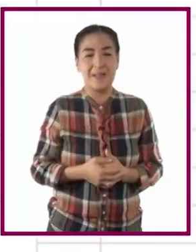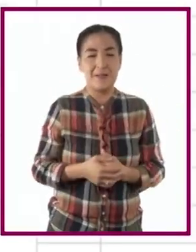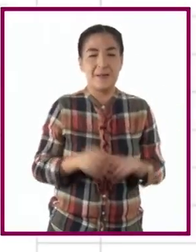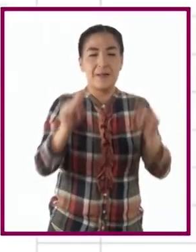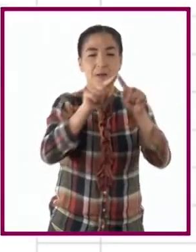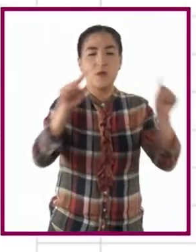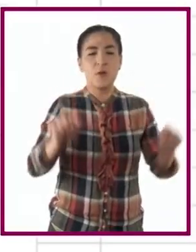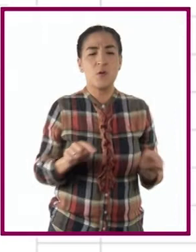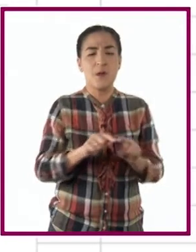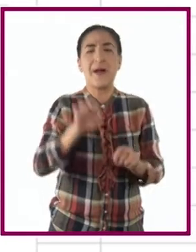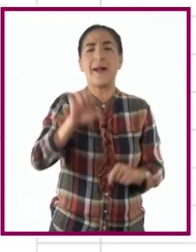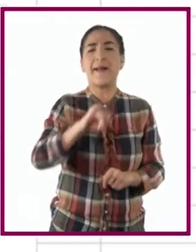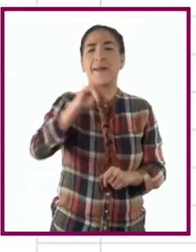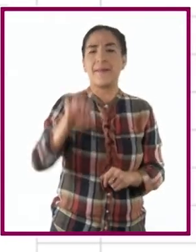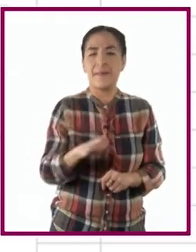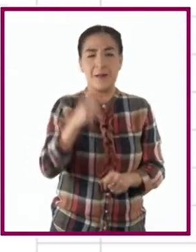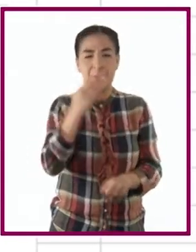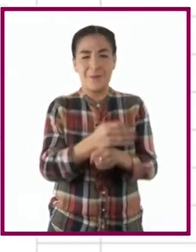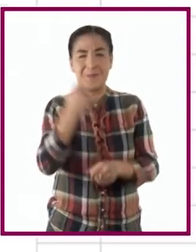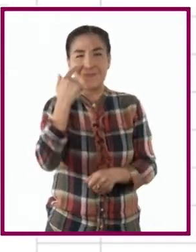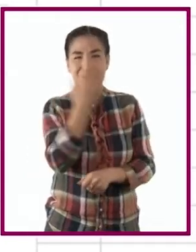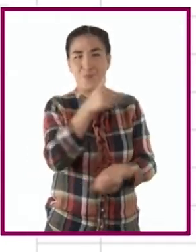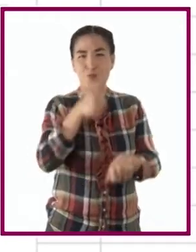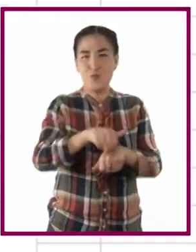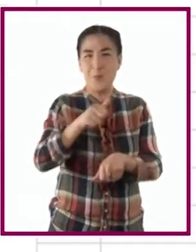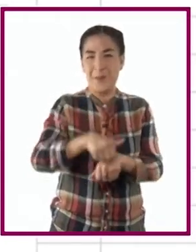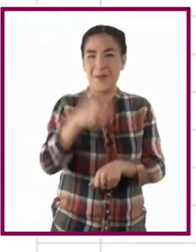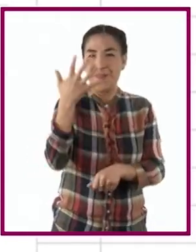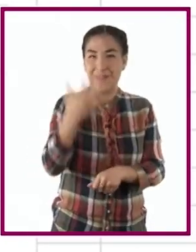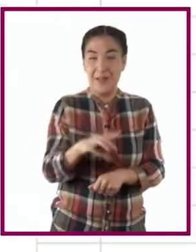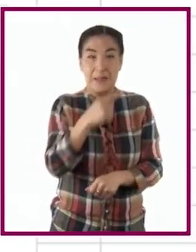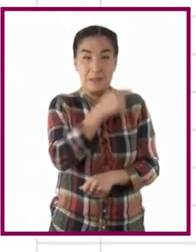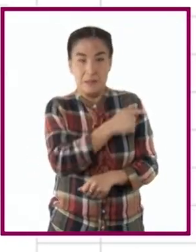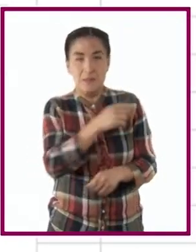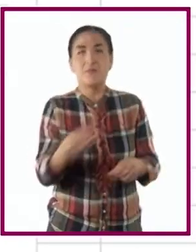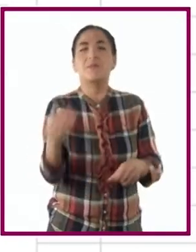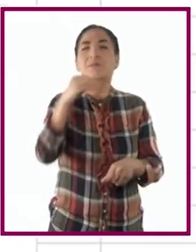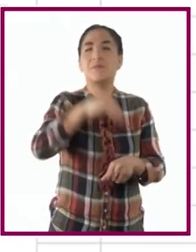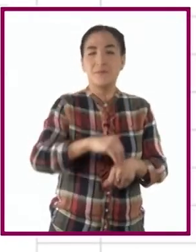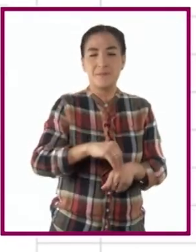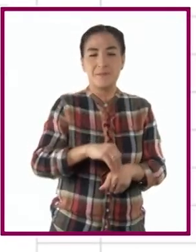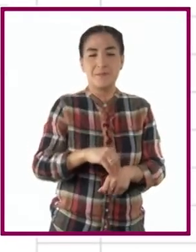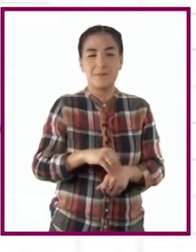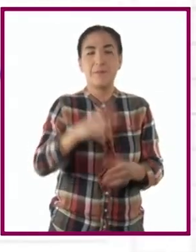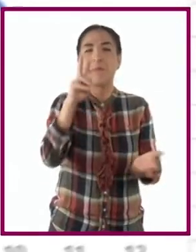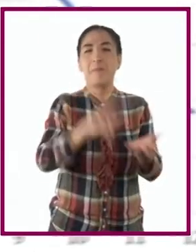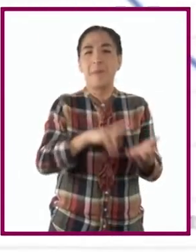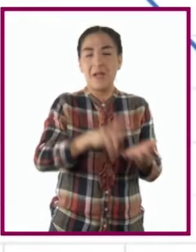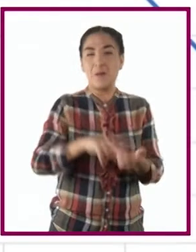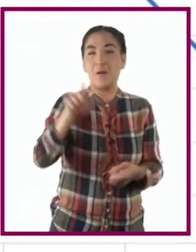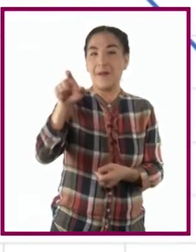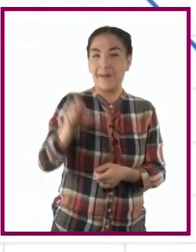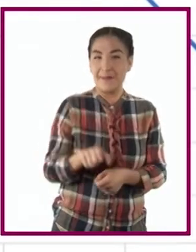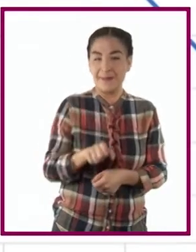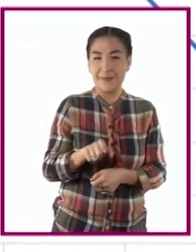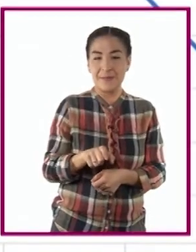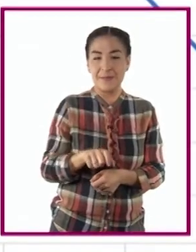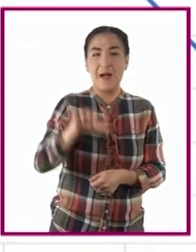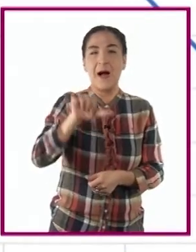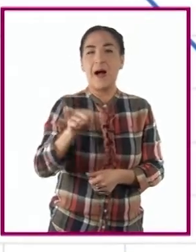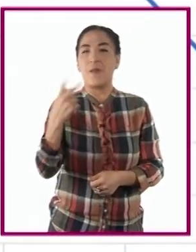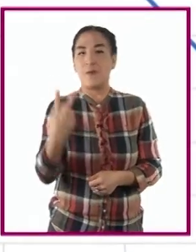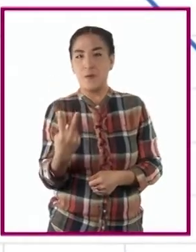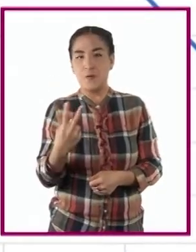Rótulos de eje, aquí mostrada con el número 10, con ello integramos a la gráfica los valores de X de